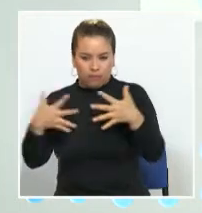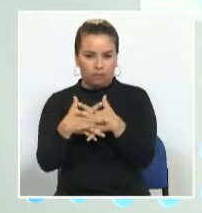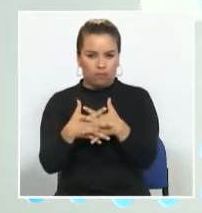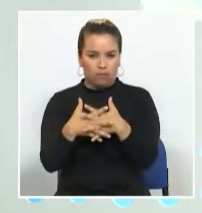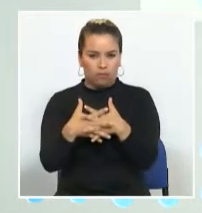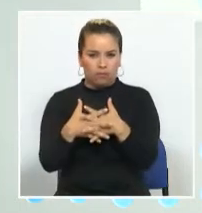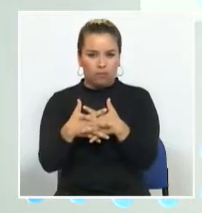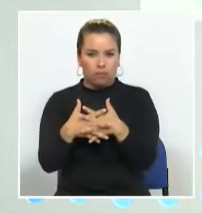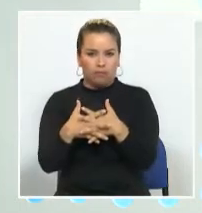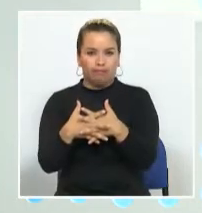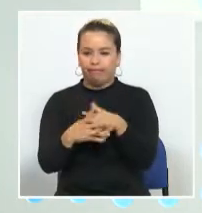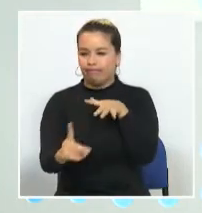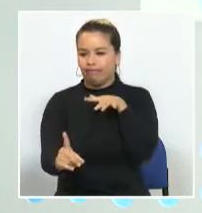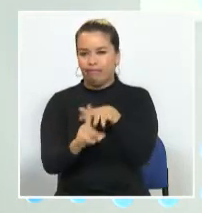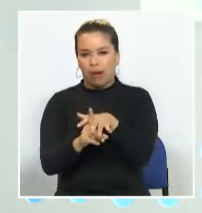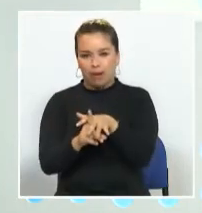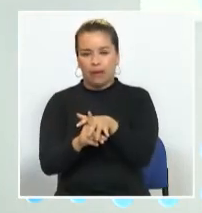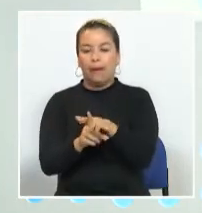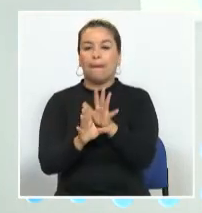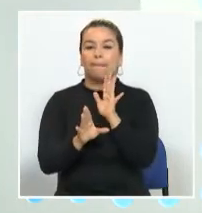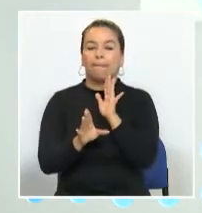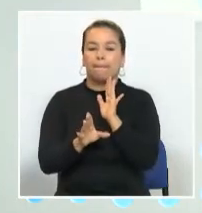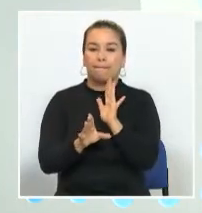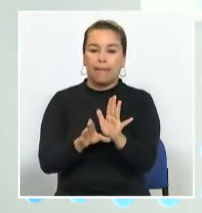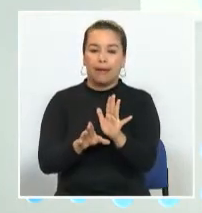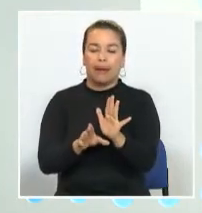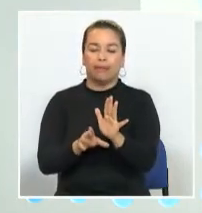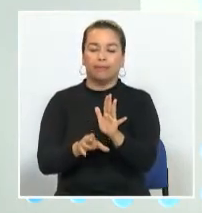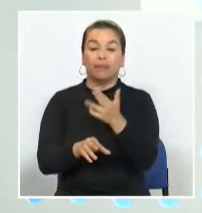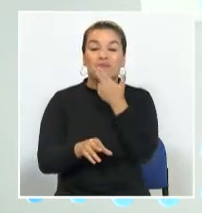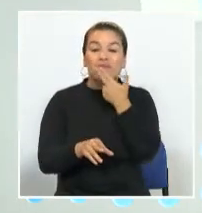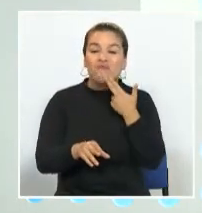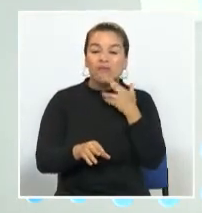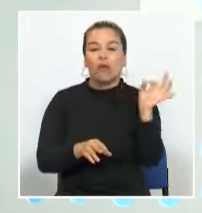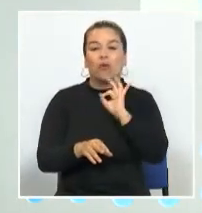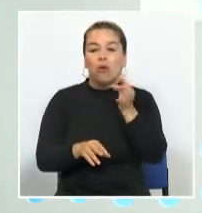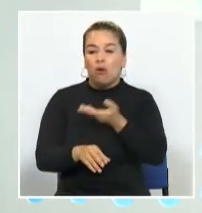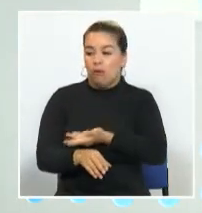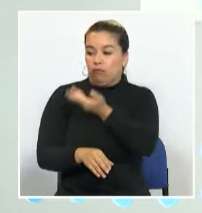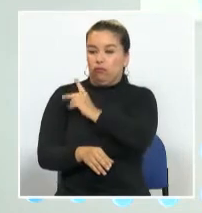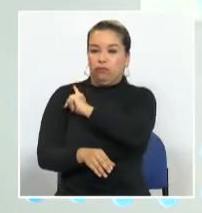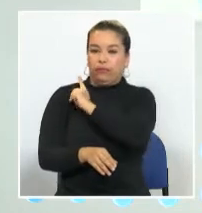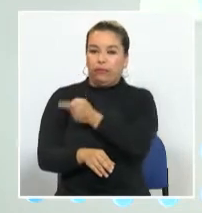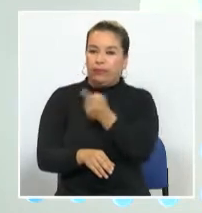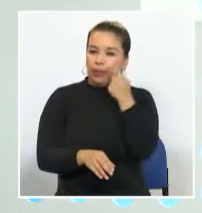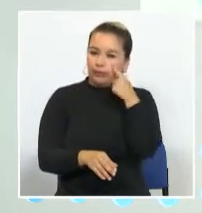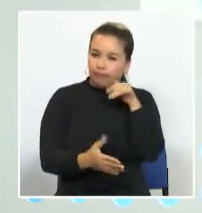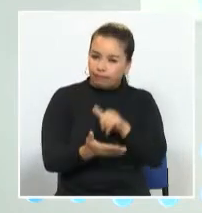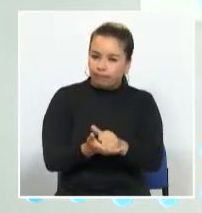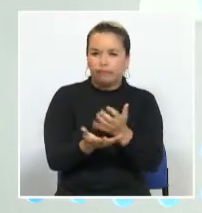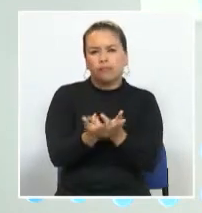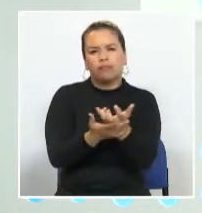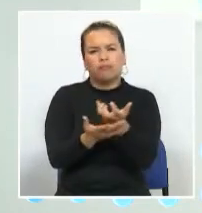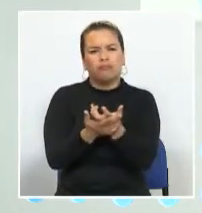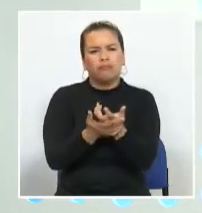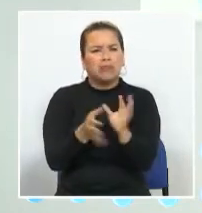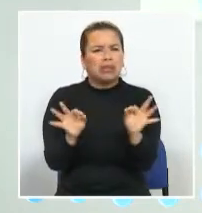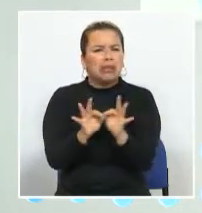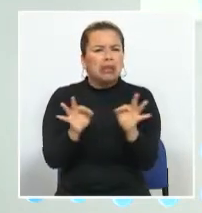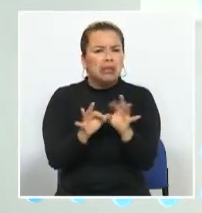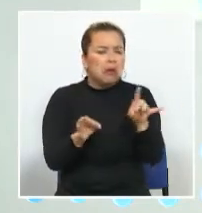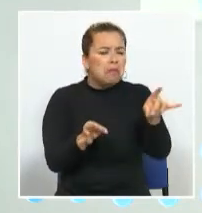sufrir tanto de presión arterial como de diabetes. Por eso de una vez la recomendación es ser muy simples, tanto de sal como de